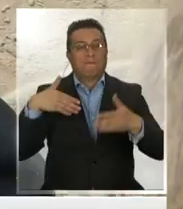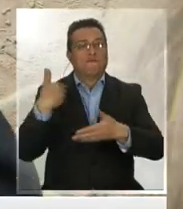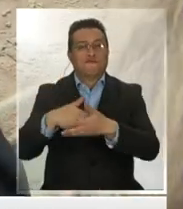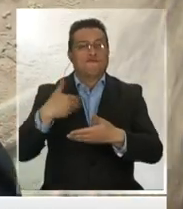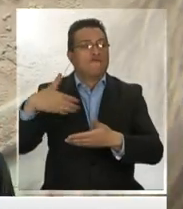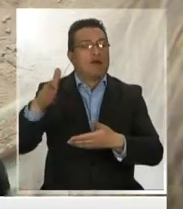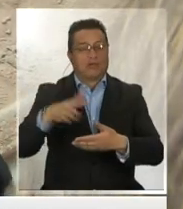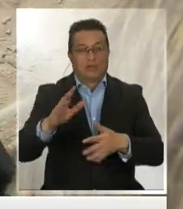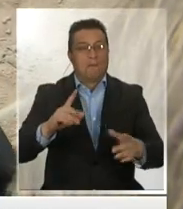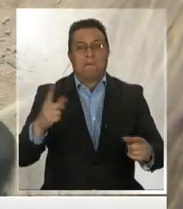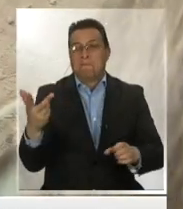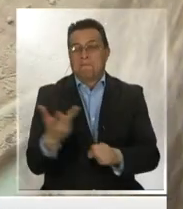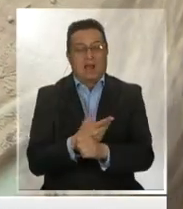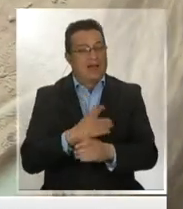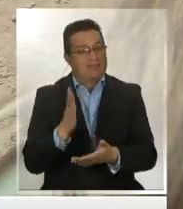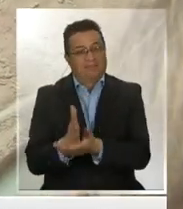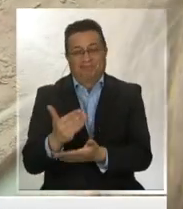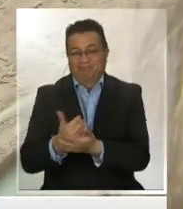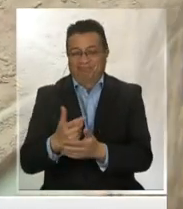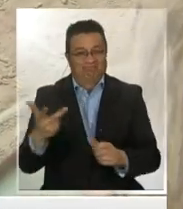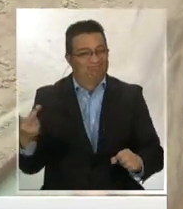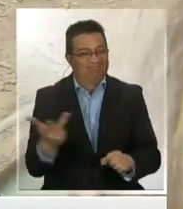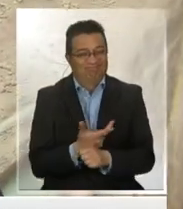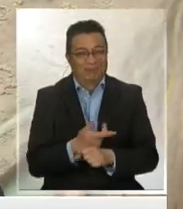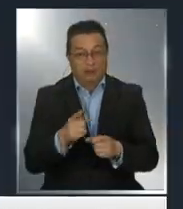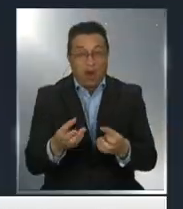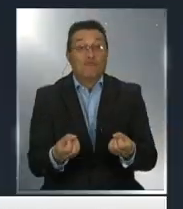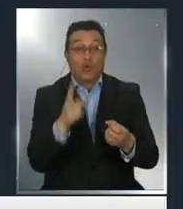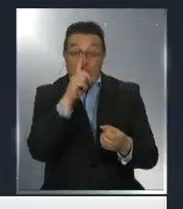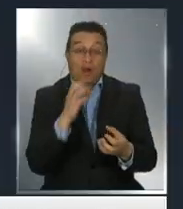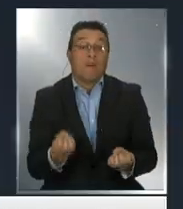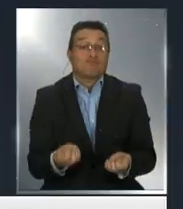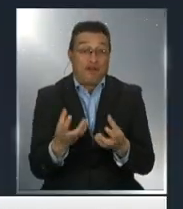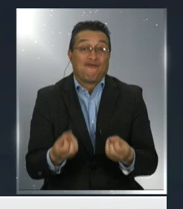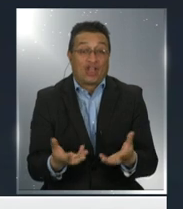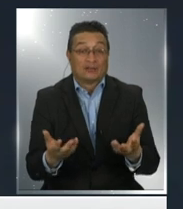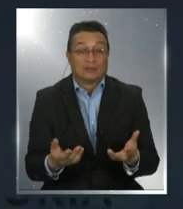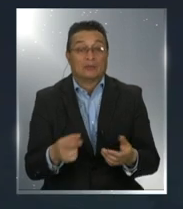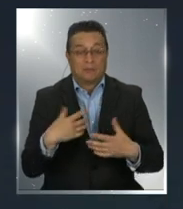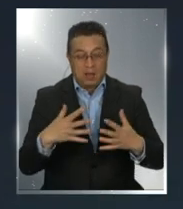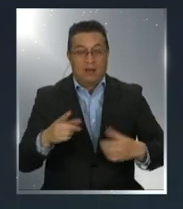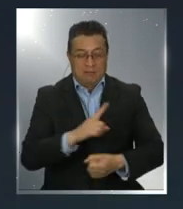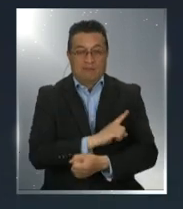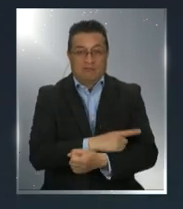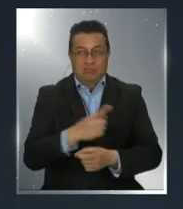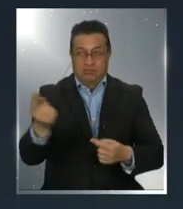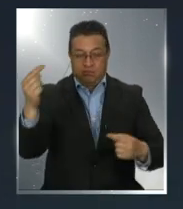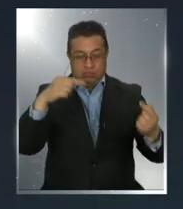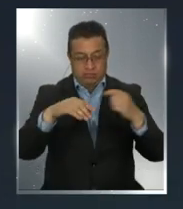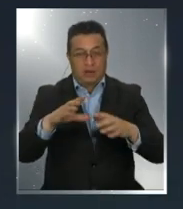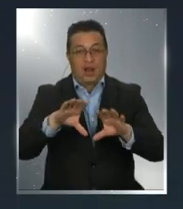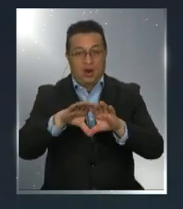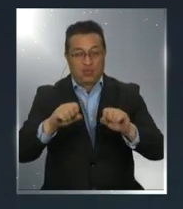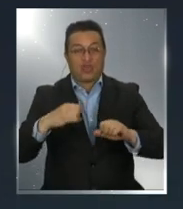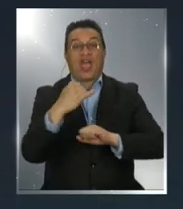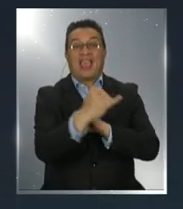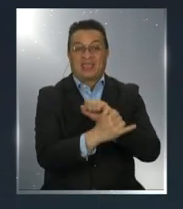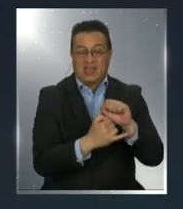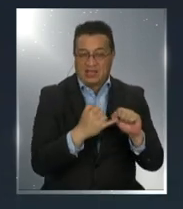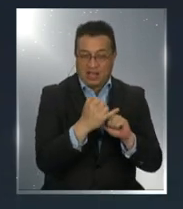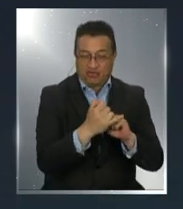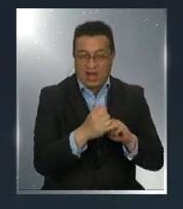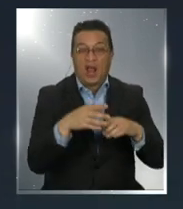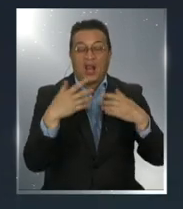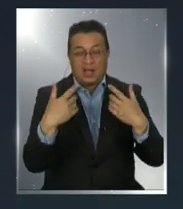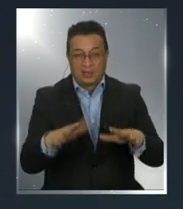hecho descoordinadamente, yo me pregunto si no es una provocación. Fortalecimiento de la migración bajo tratados internacionales y la